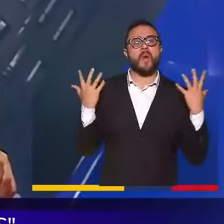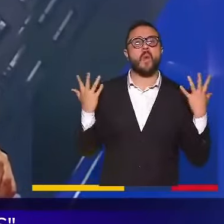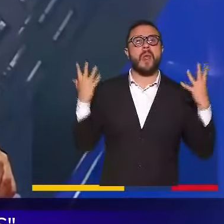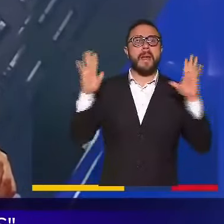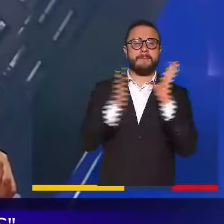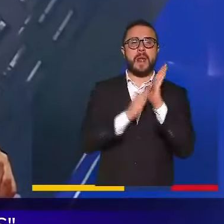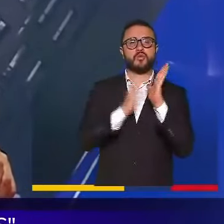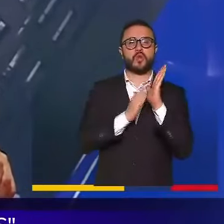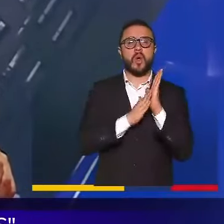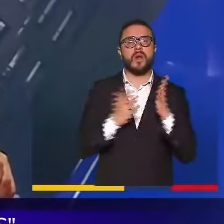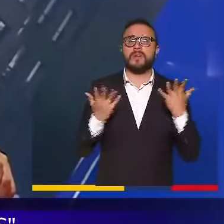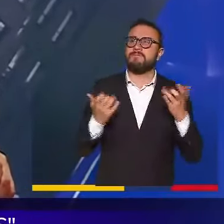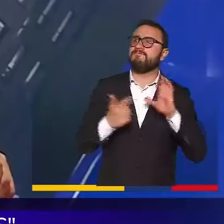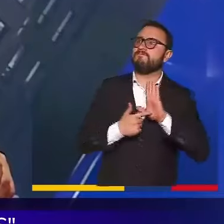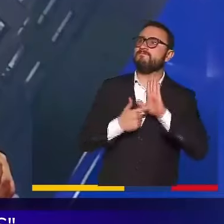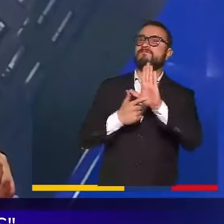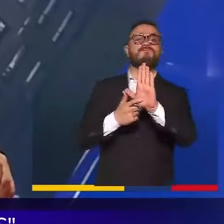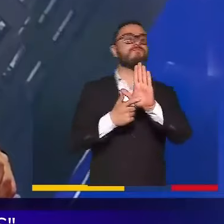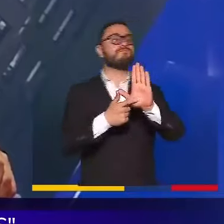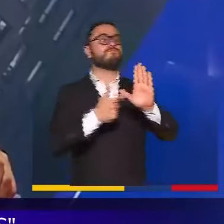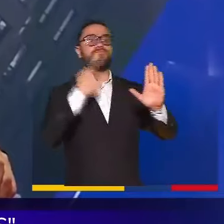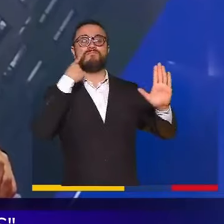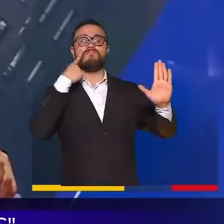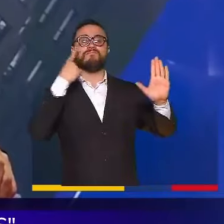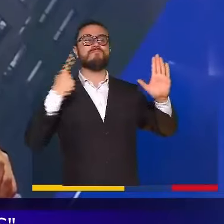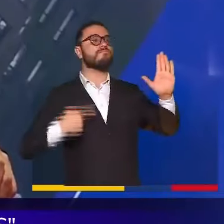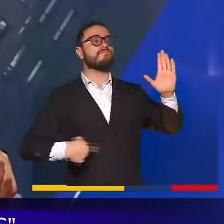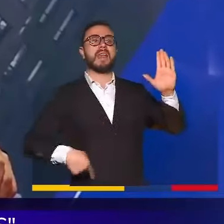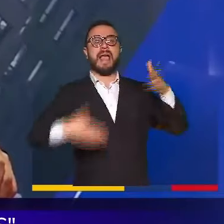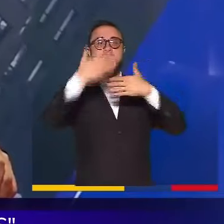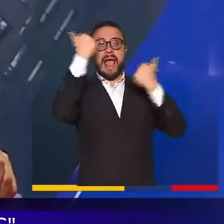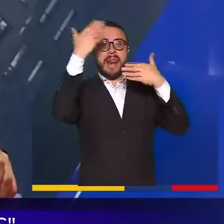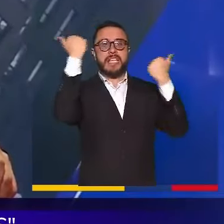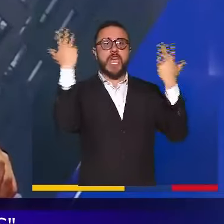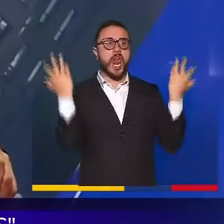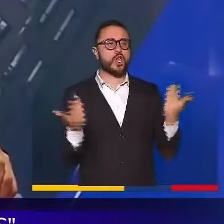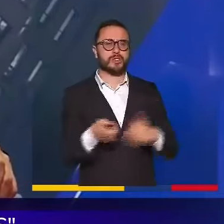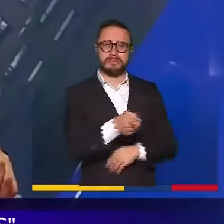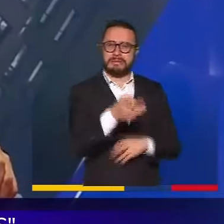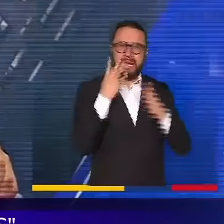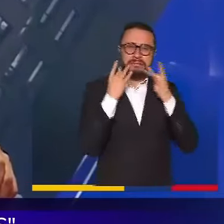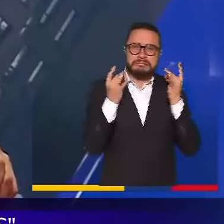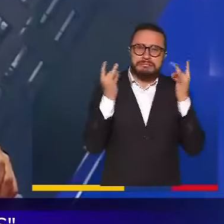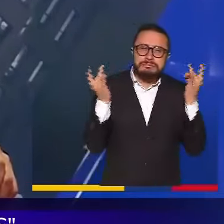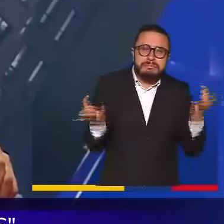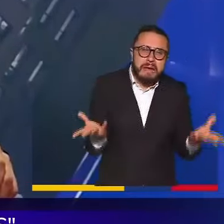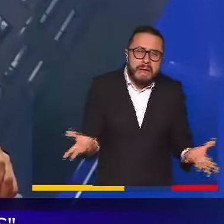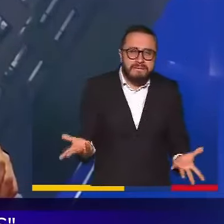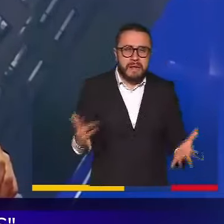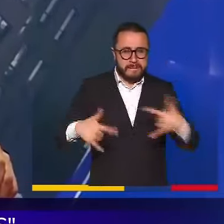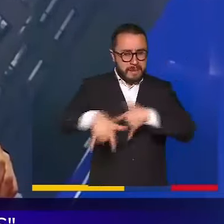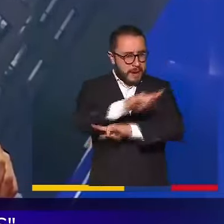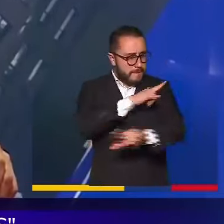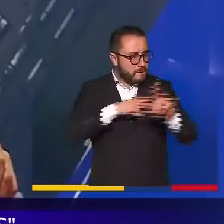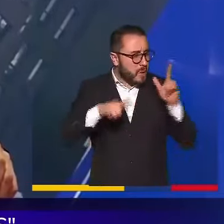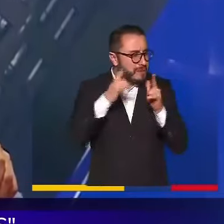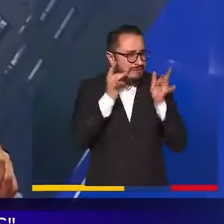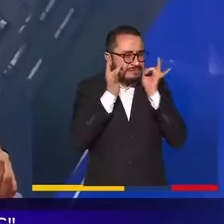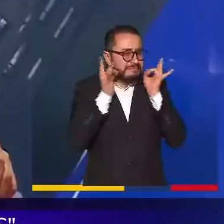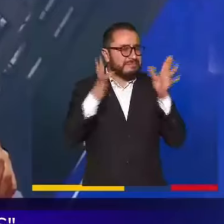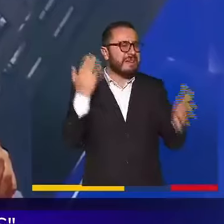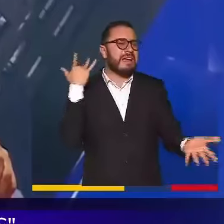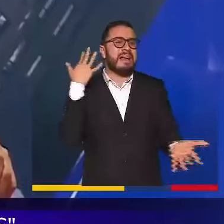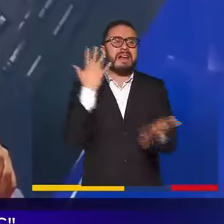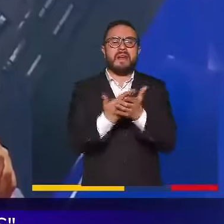popular, mostrándolos como guerrilleros dados de baja. ¡Qué manipulación tan salvaje ha tenido el pueblo de